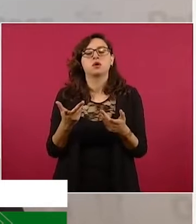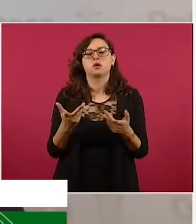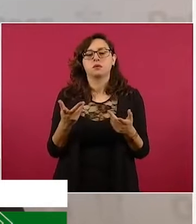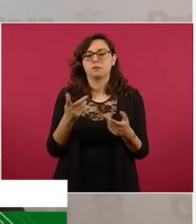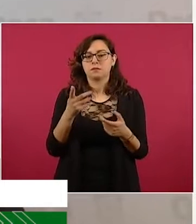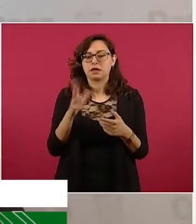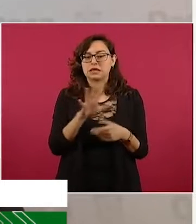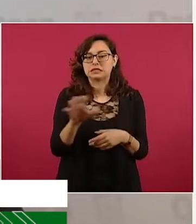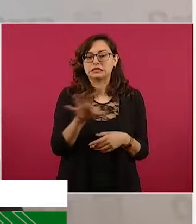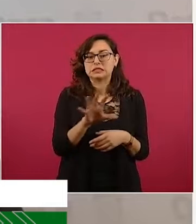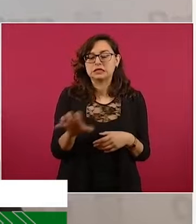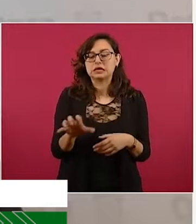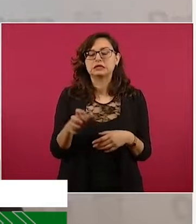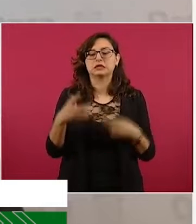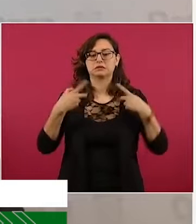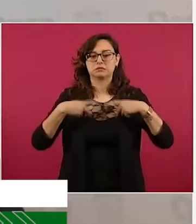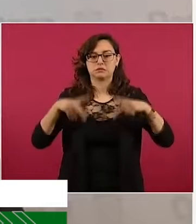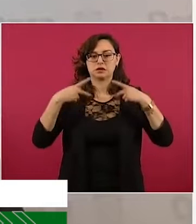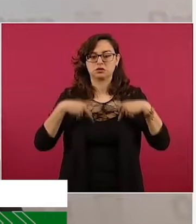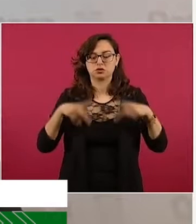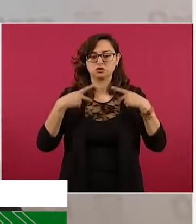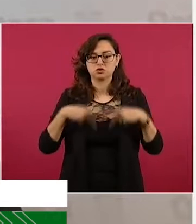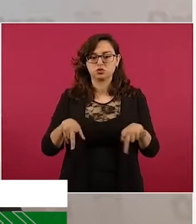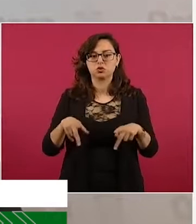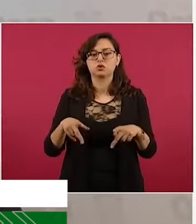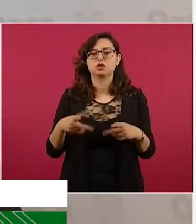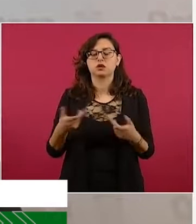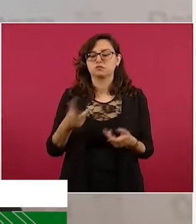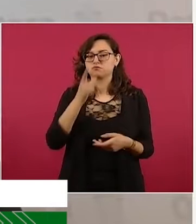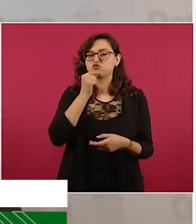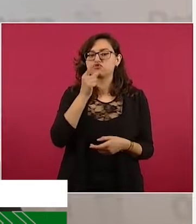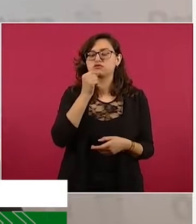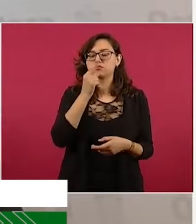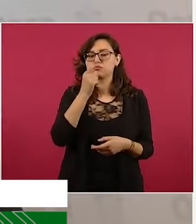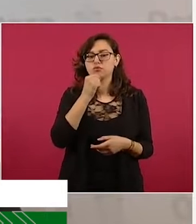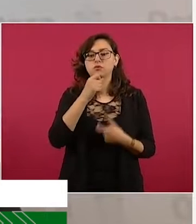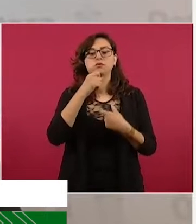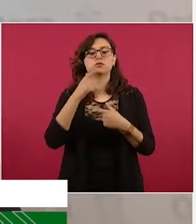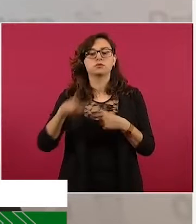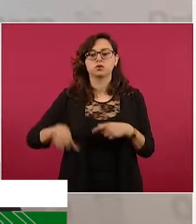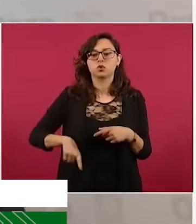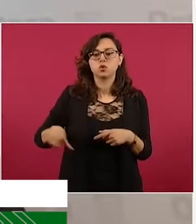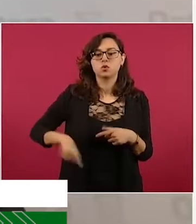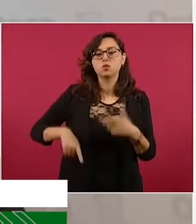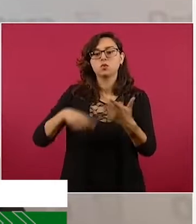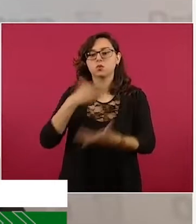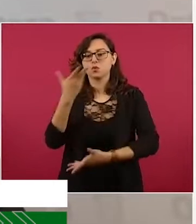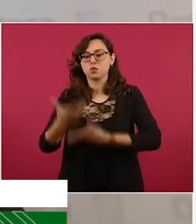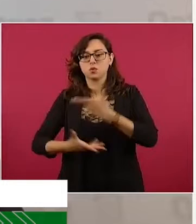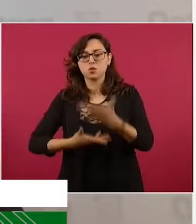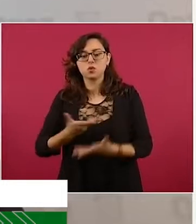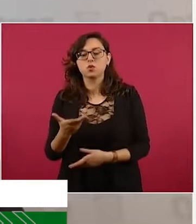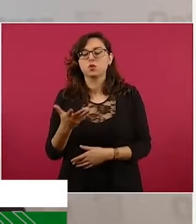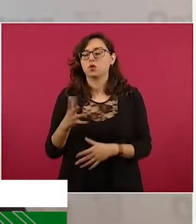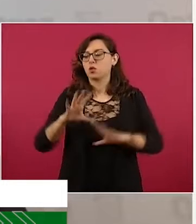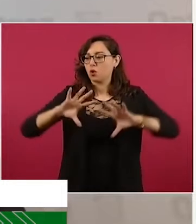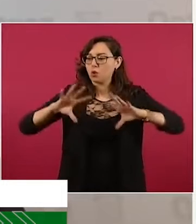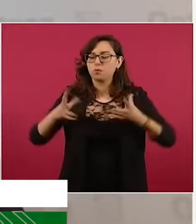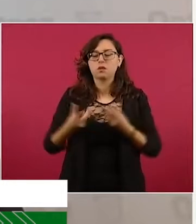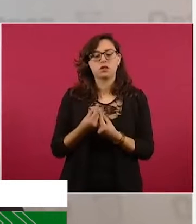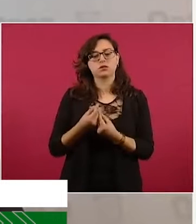Alejandro Murat pidió la declaratoria de emergencia para 26 municipios del estado ante las afectaciones causadas por el huracán